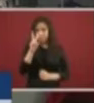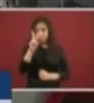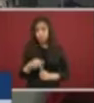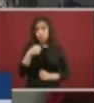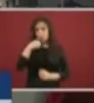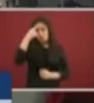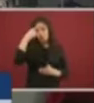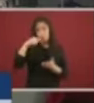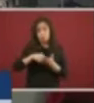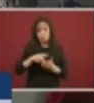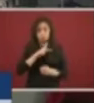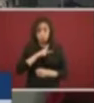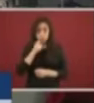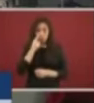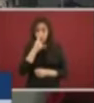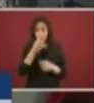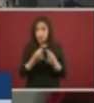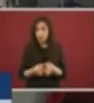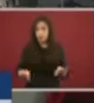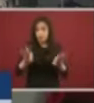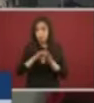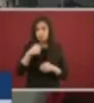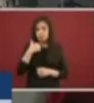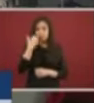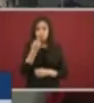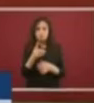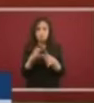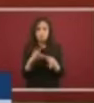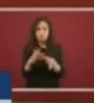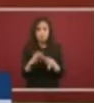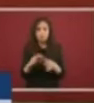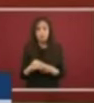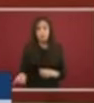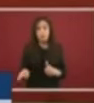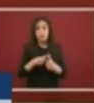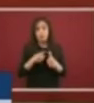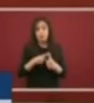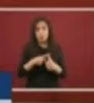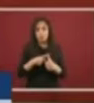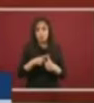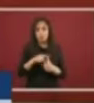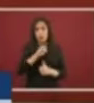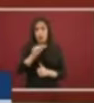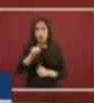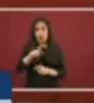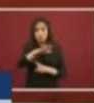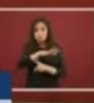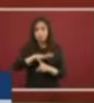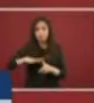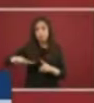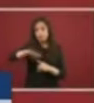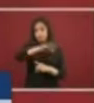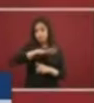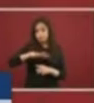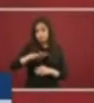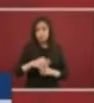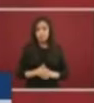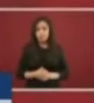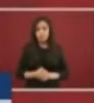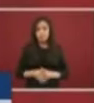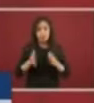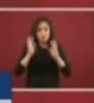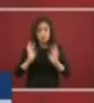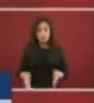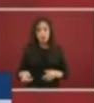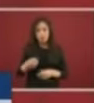ha estado hasta este momento comportando apegado a este modelo. Sin embargo, lo que nosotros más bien quisiéramos,